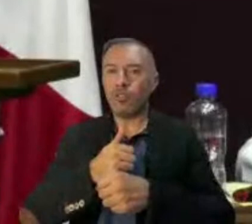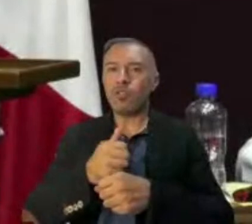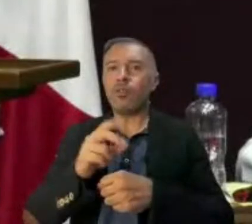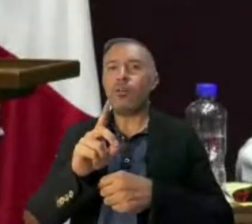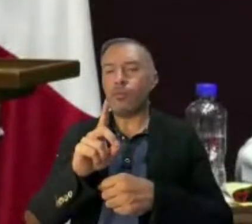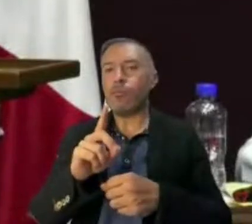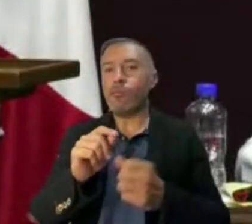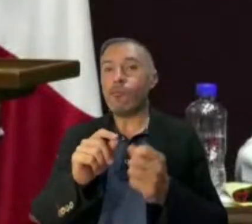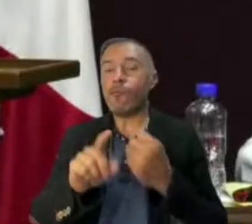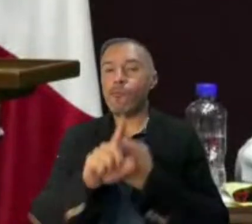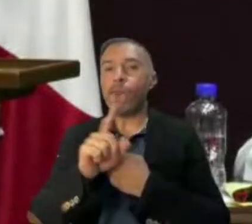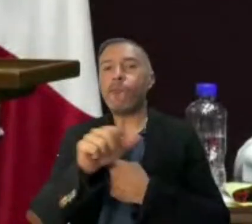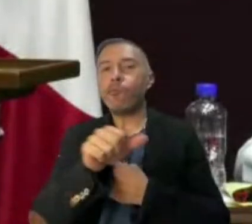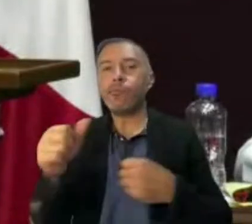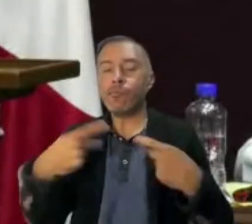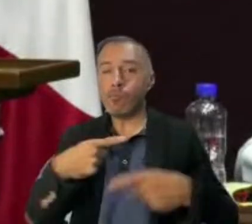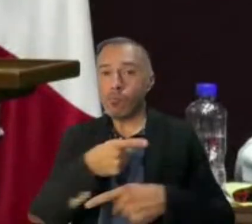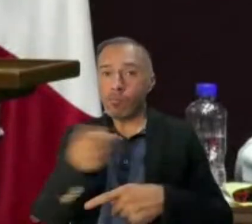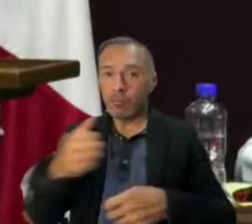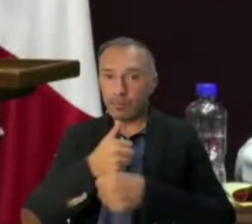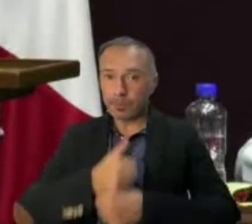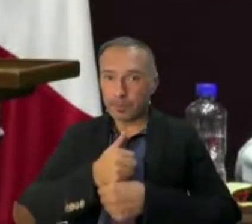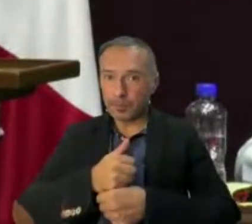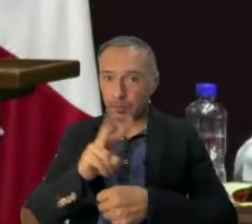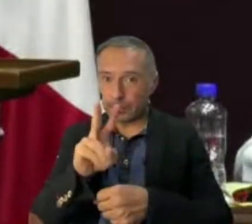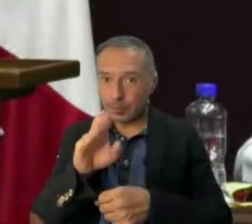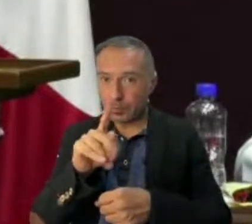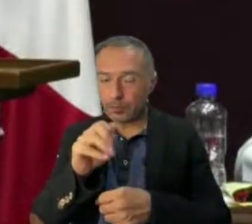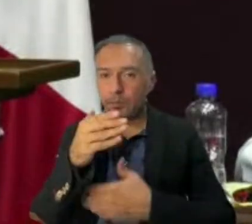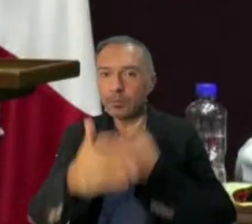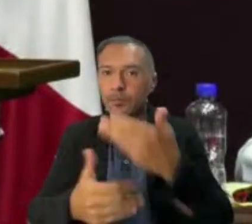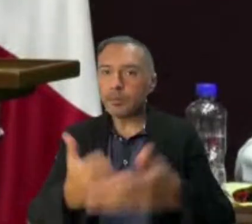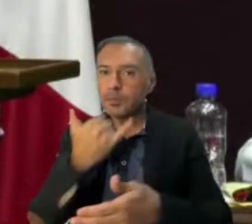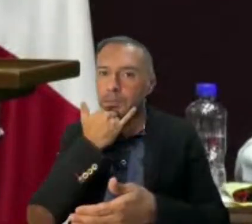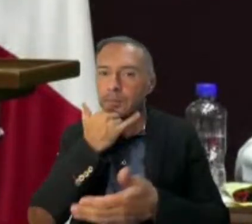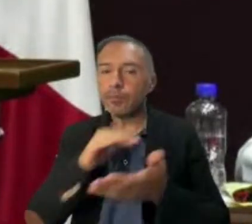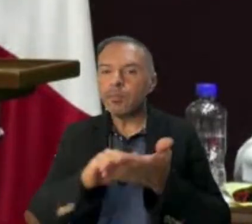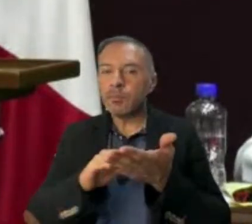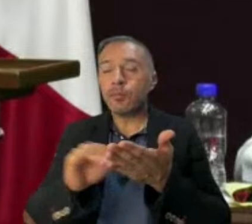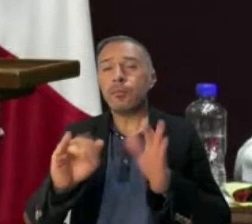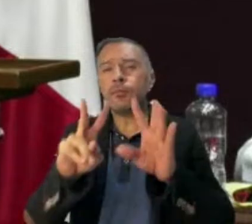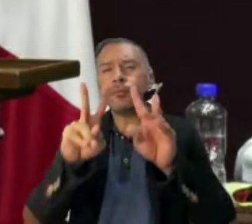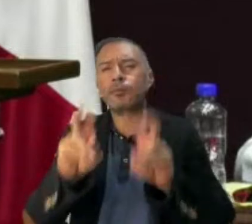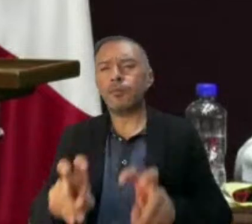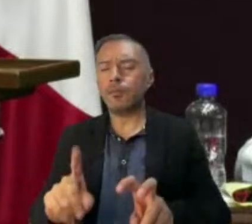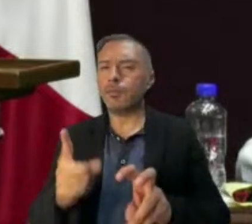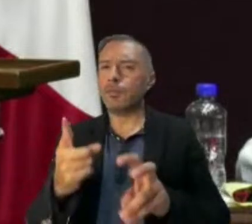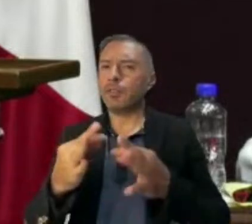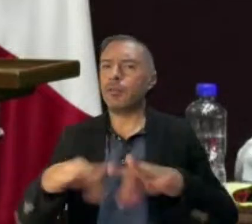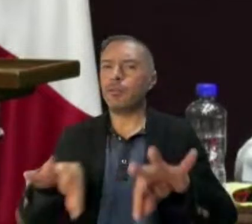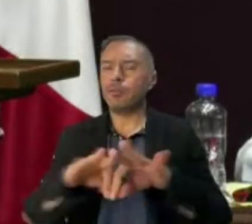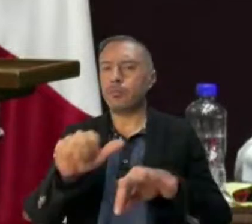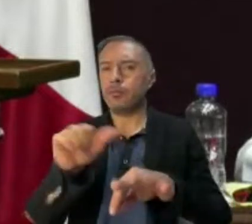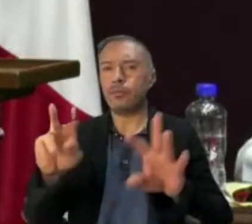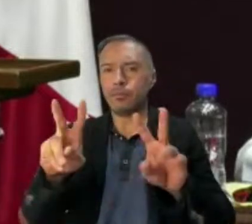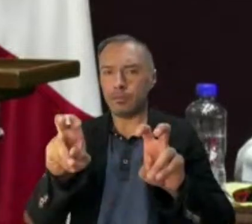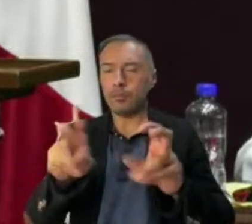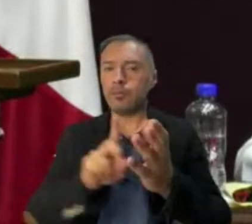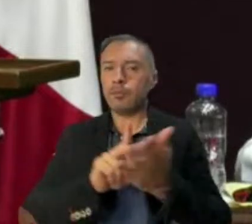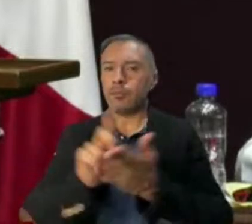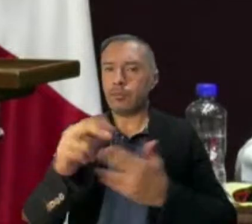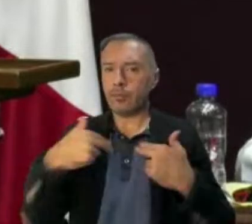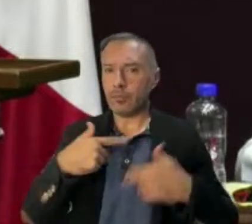La atención a las víctimas y la reparación del daño continúan siendo temas prioritarios en la agenda de derechos humanos y justicia en el